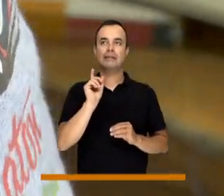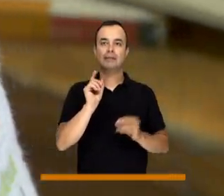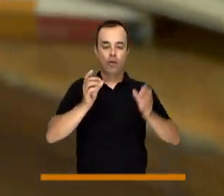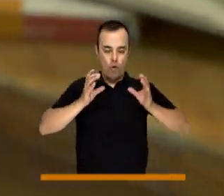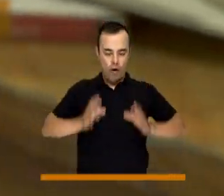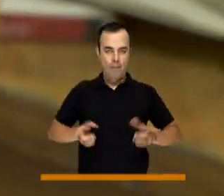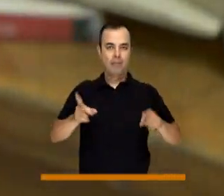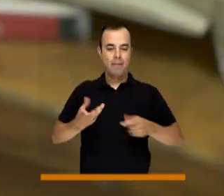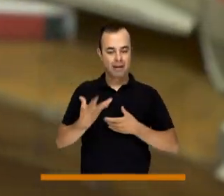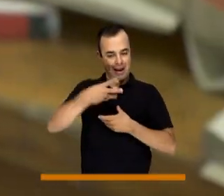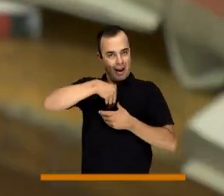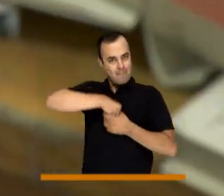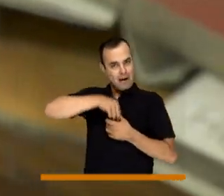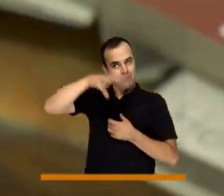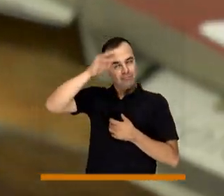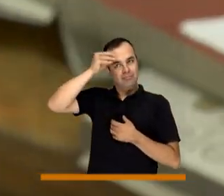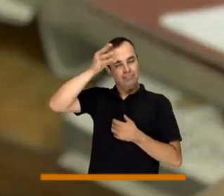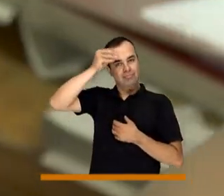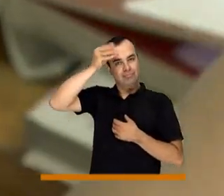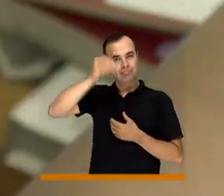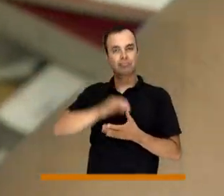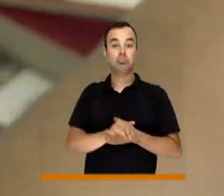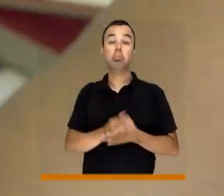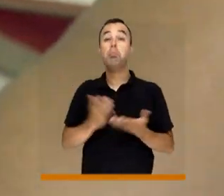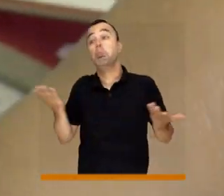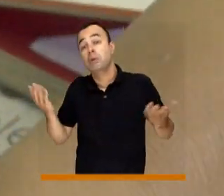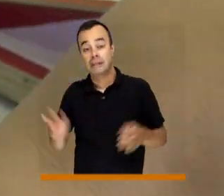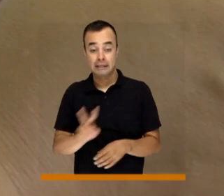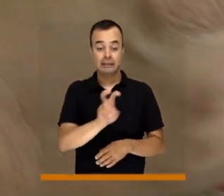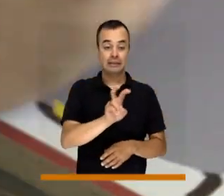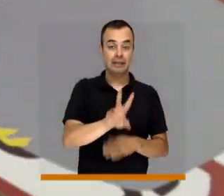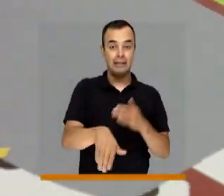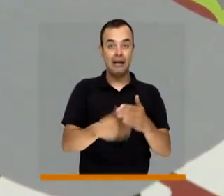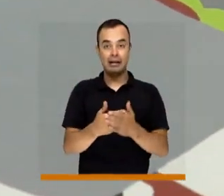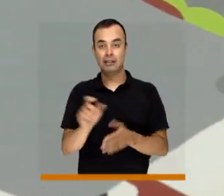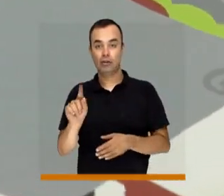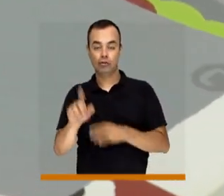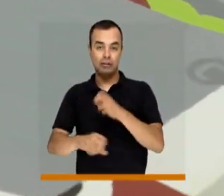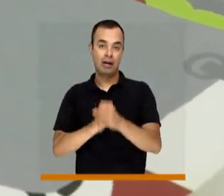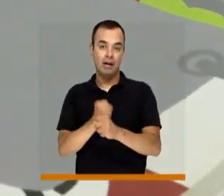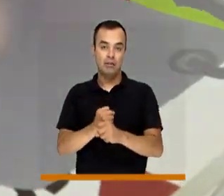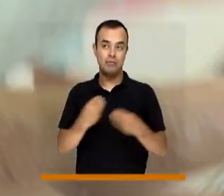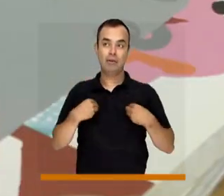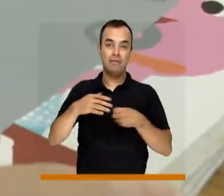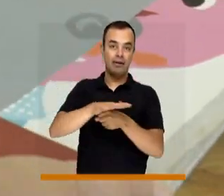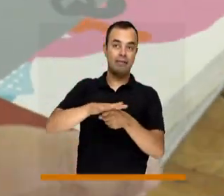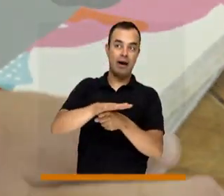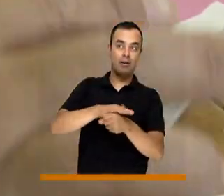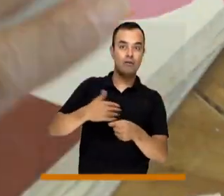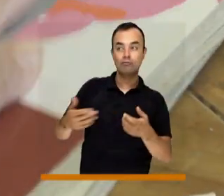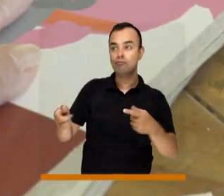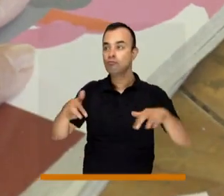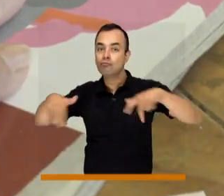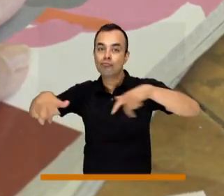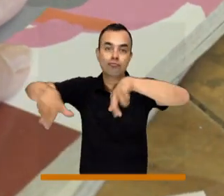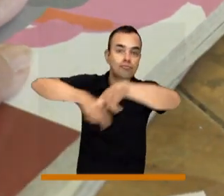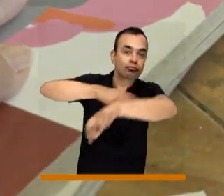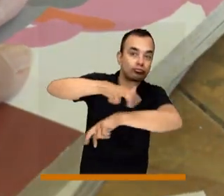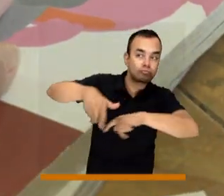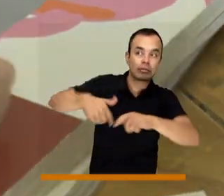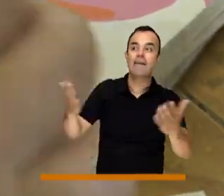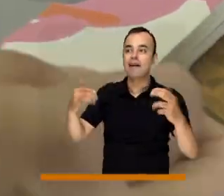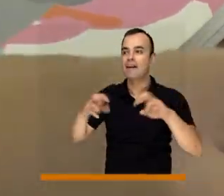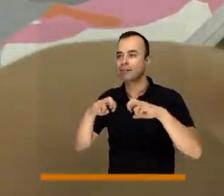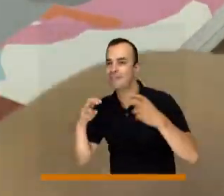sino del alma. Tenemos chicos de 7 a 11 años que habitan el barrio de manera libre y con una